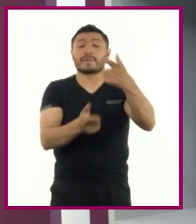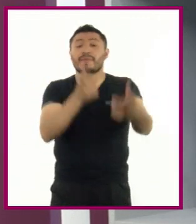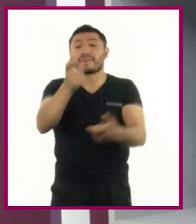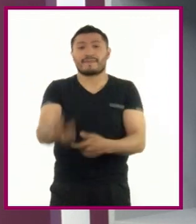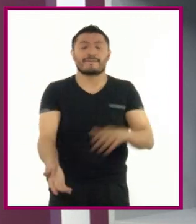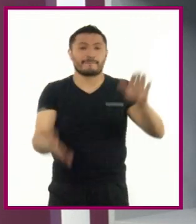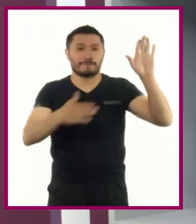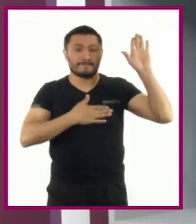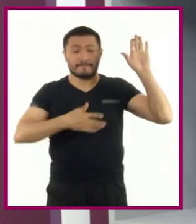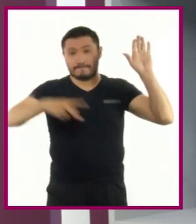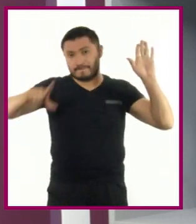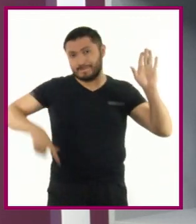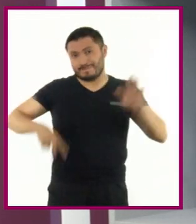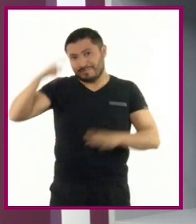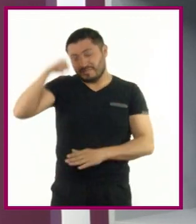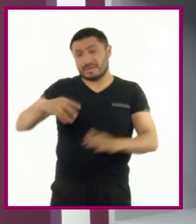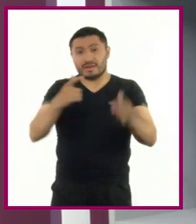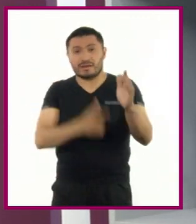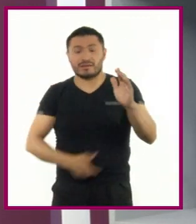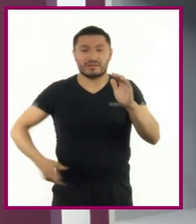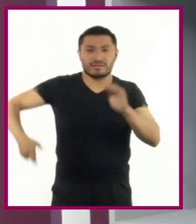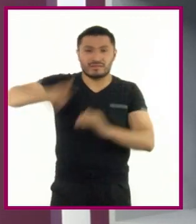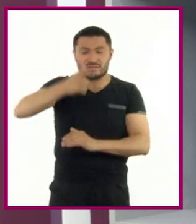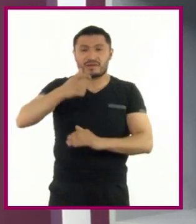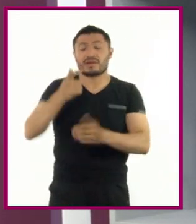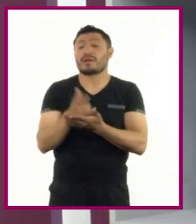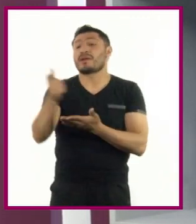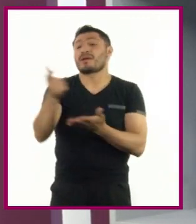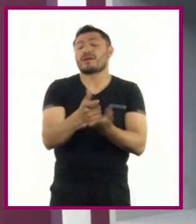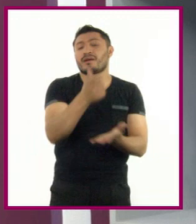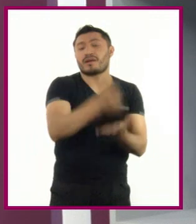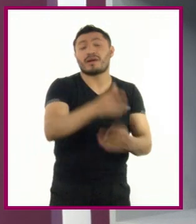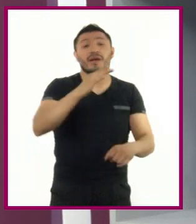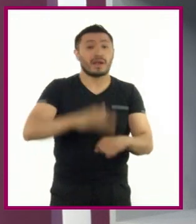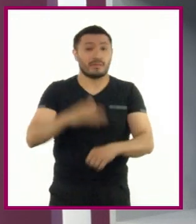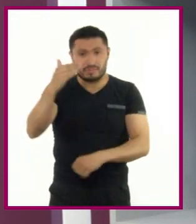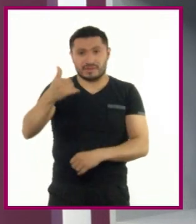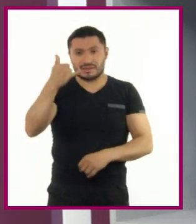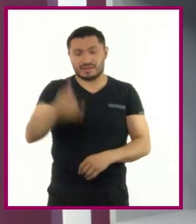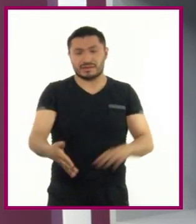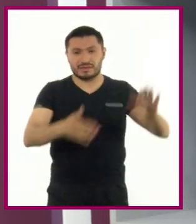comprometieron al gobierno mexicano a incrementar el salario mínimo y a ratificar